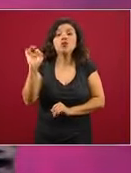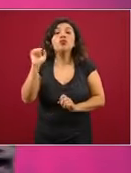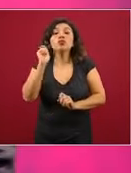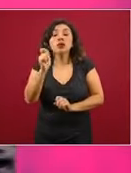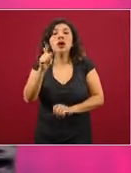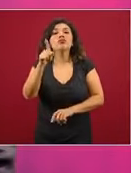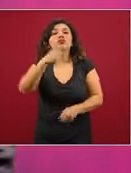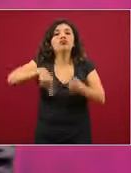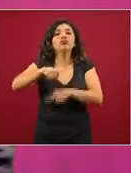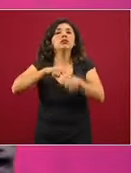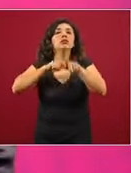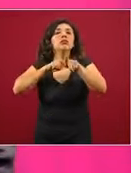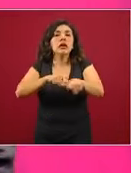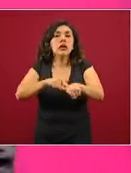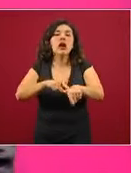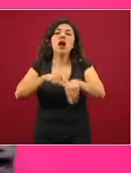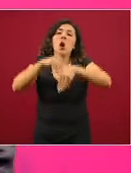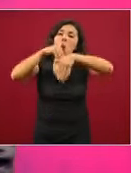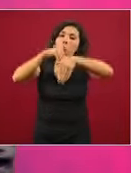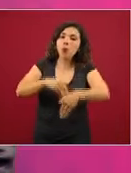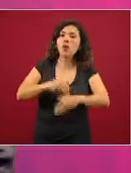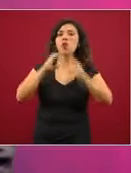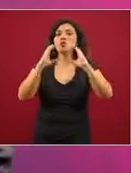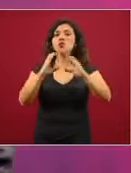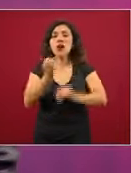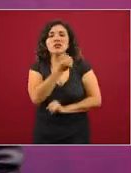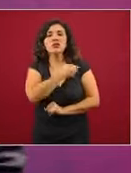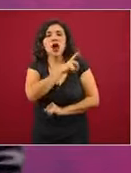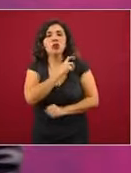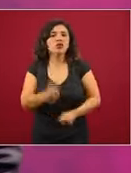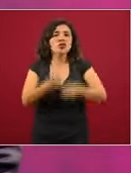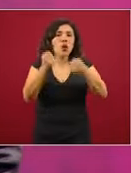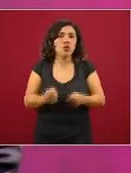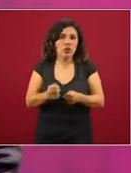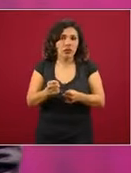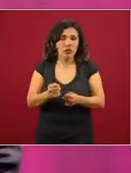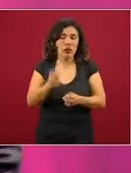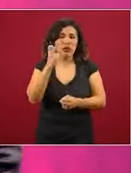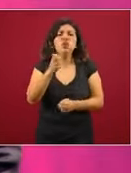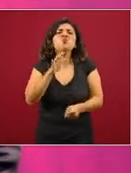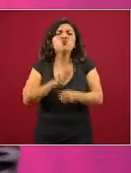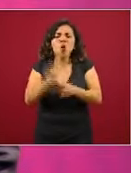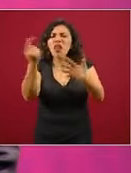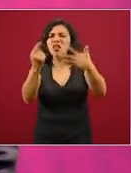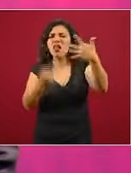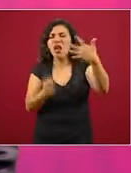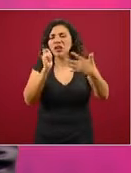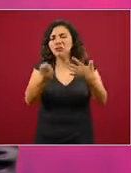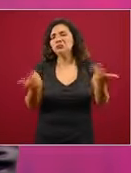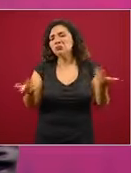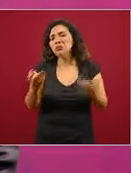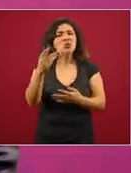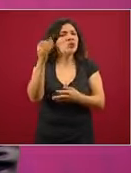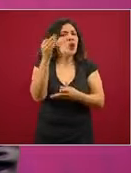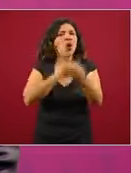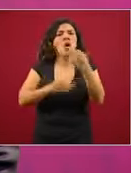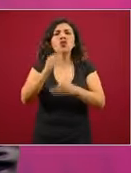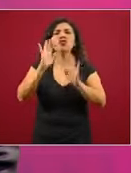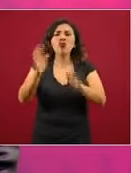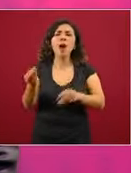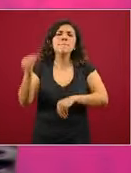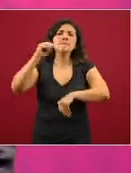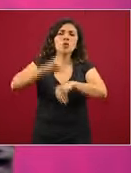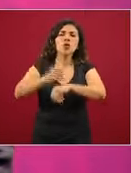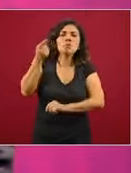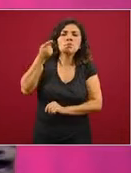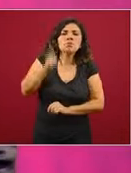se cumplen las distintas medidas de seguridad sanitaria. ¿Cuáles son las medidas de seguridad sanitaria? Son aquellas que han sido